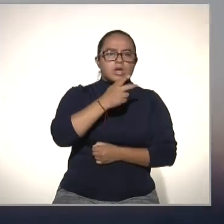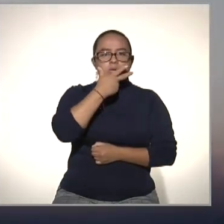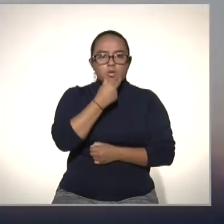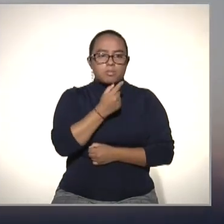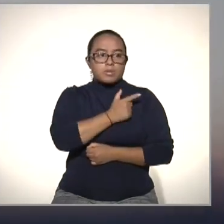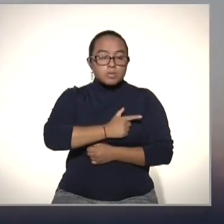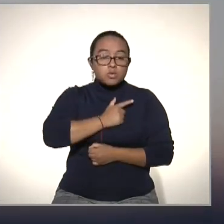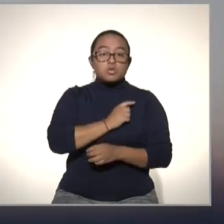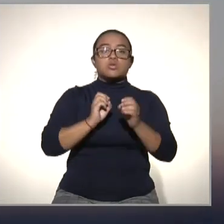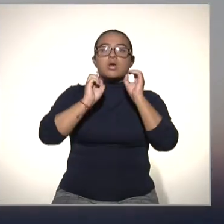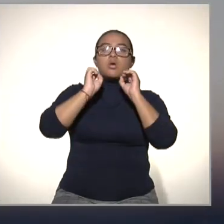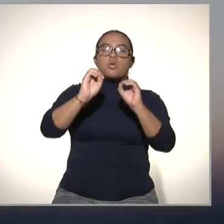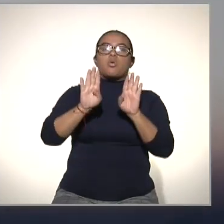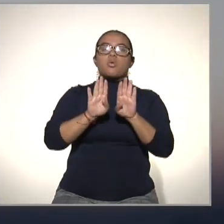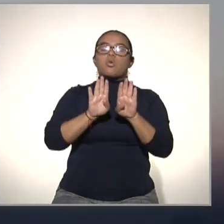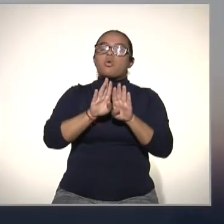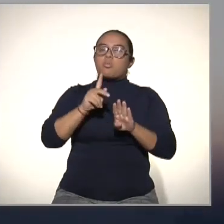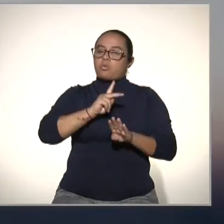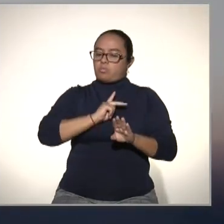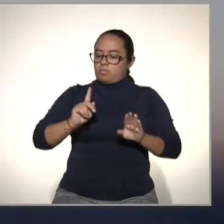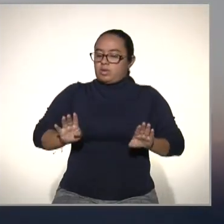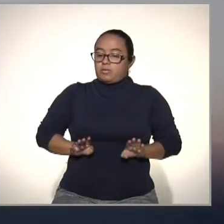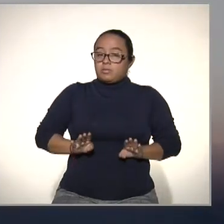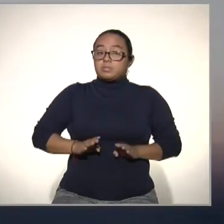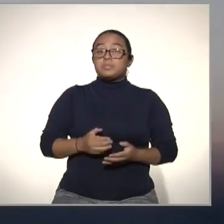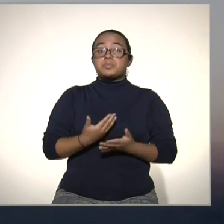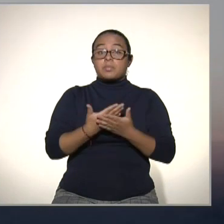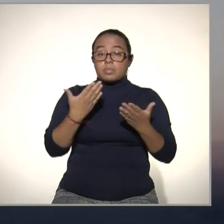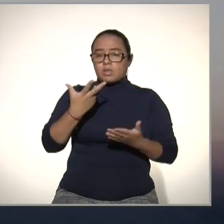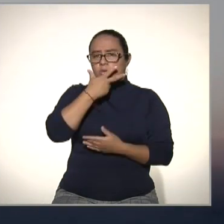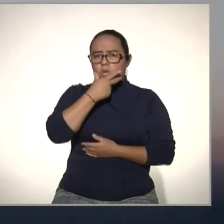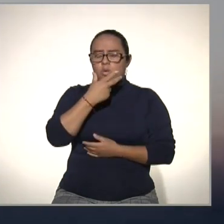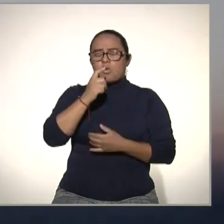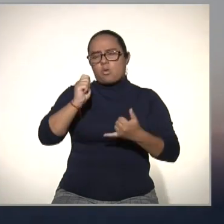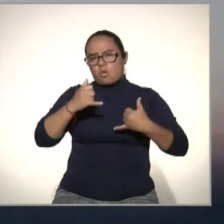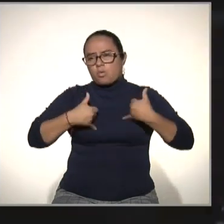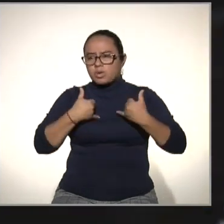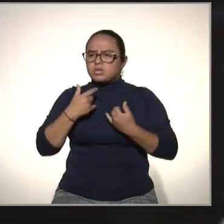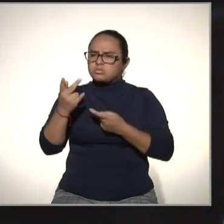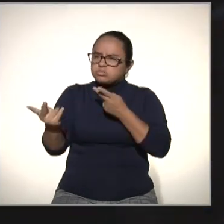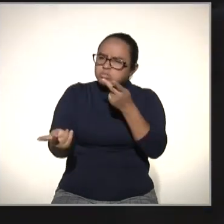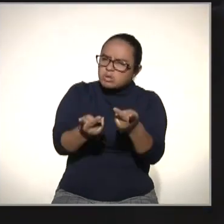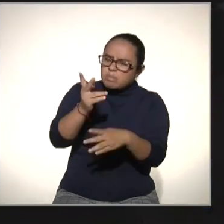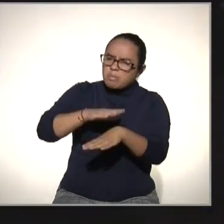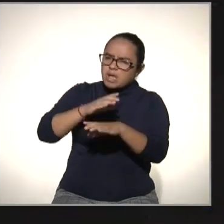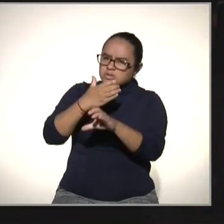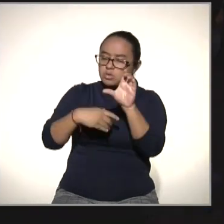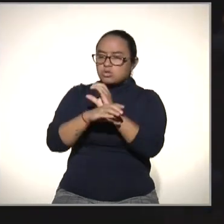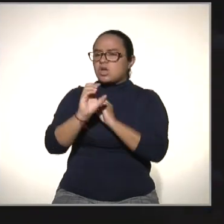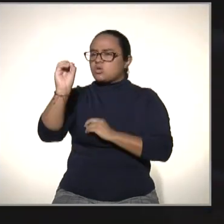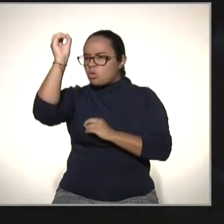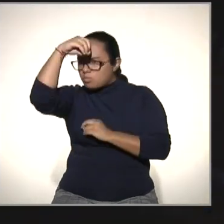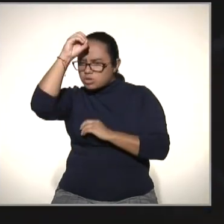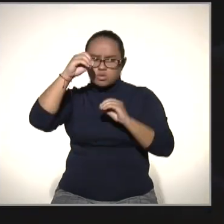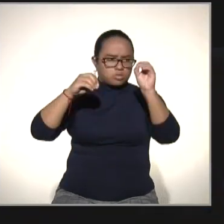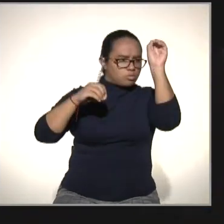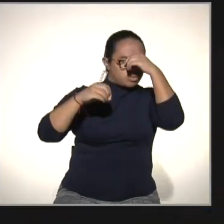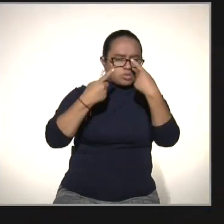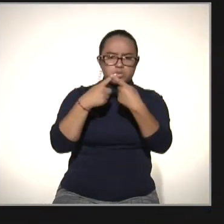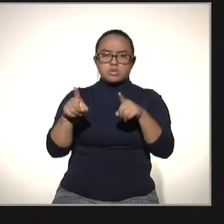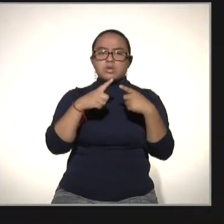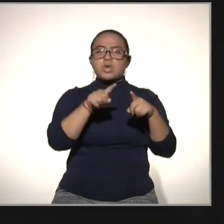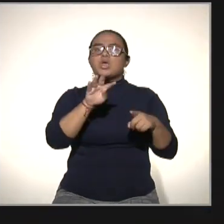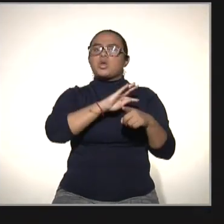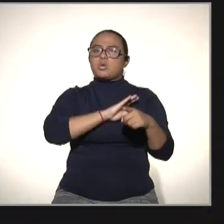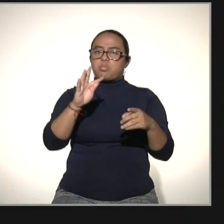Hoy, los jóvenes son más abiertos a cuestionar todo, a compartir distintos puntos de vista y más propensos a